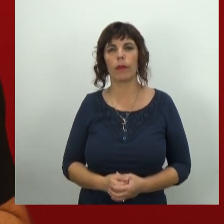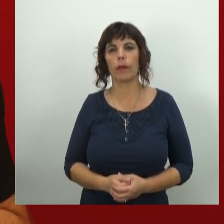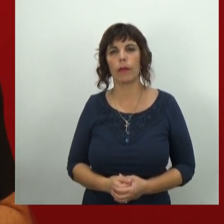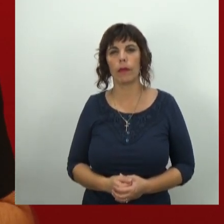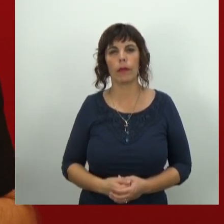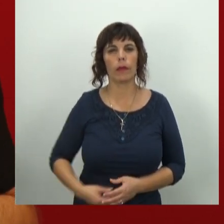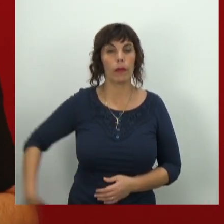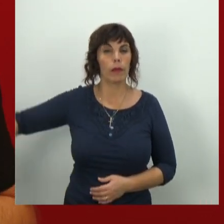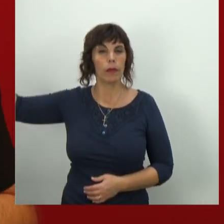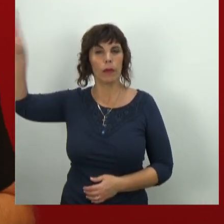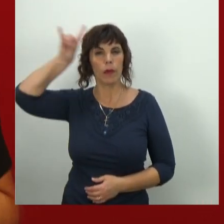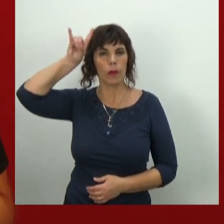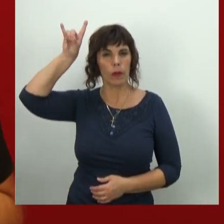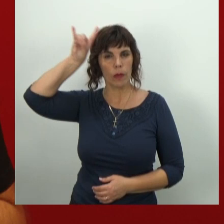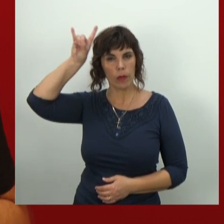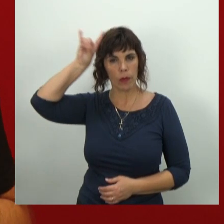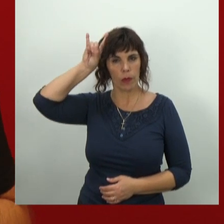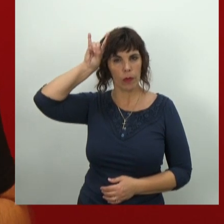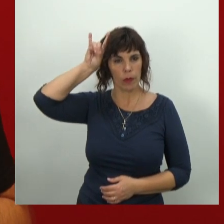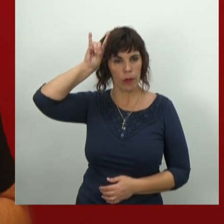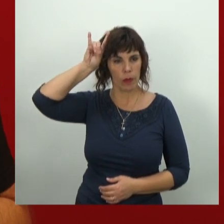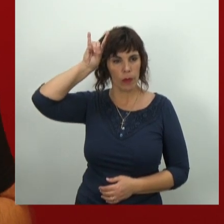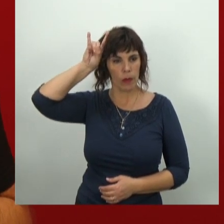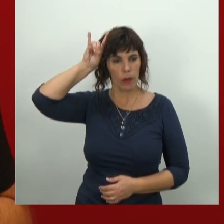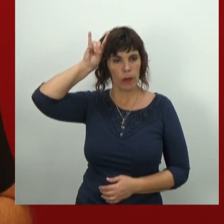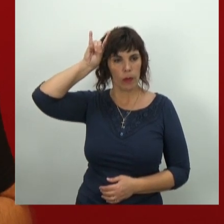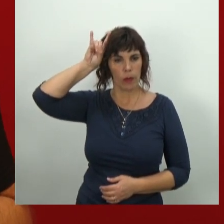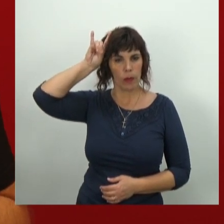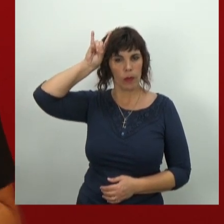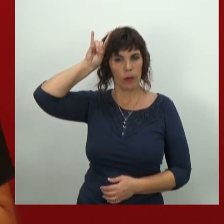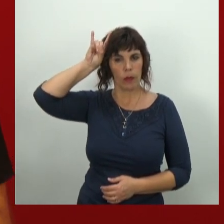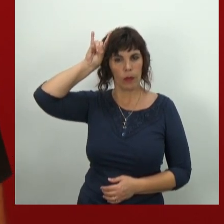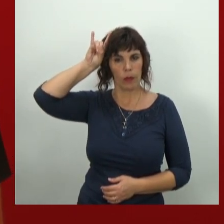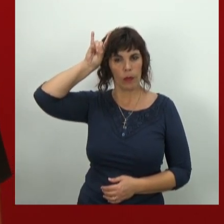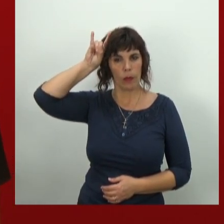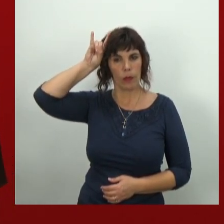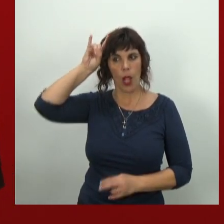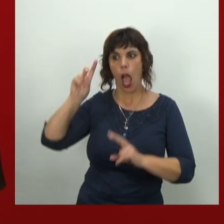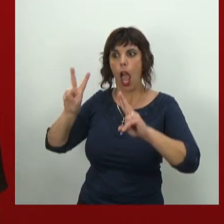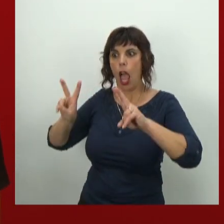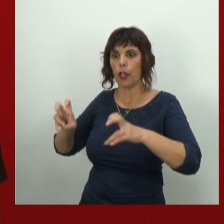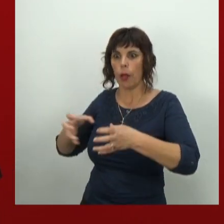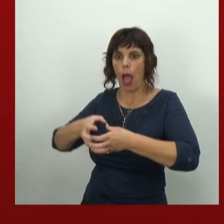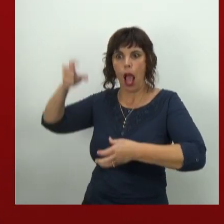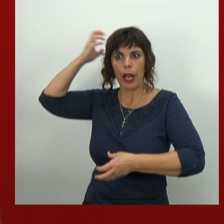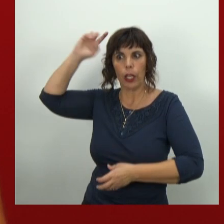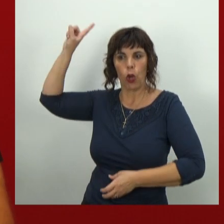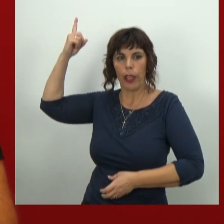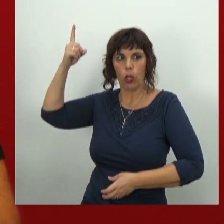Y Satanás tiene un temor impresionante cuando se habla del reino de Dios. ¿Por qué?